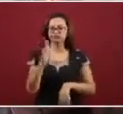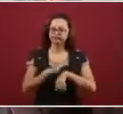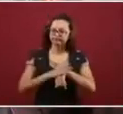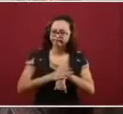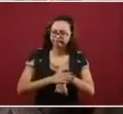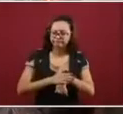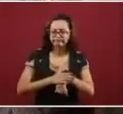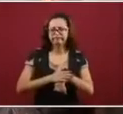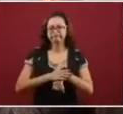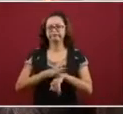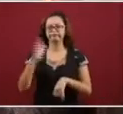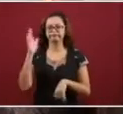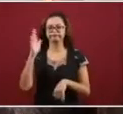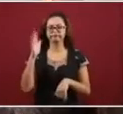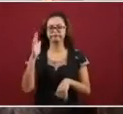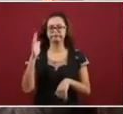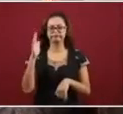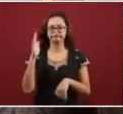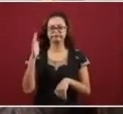más